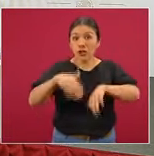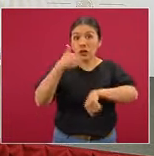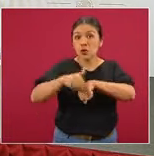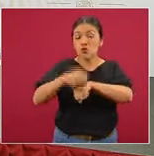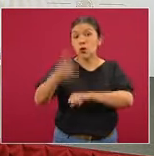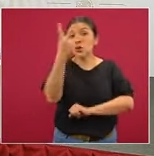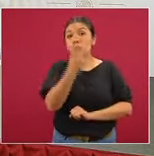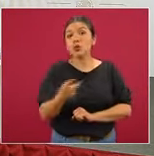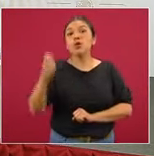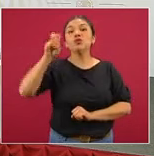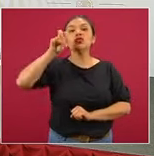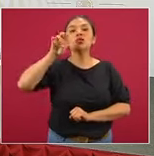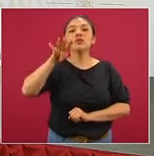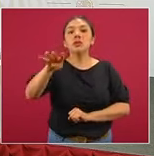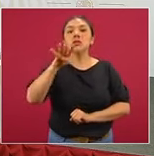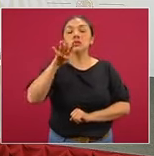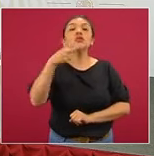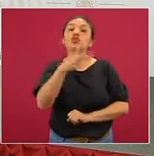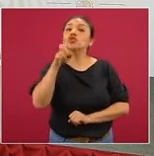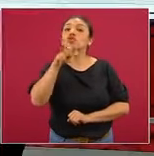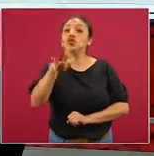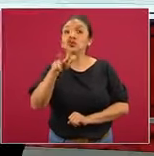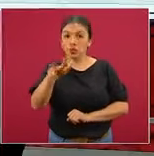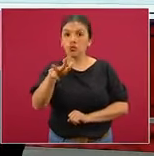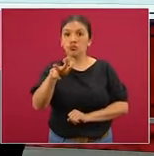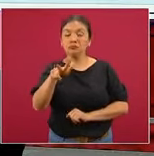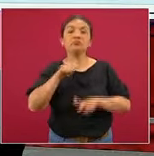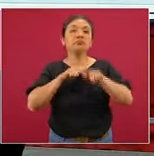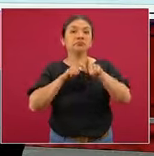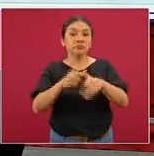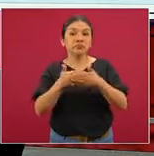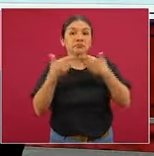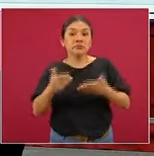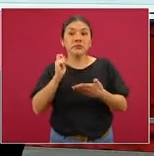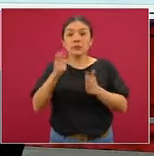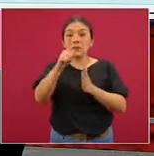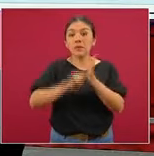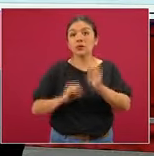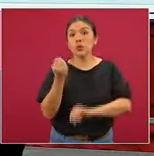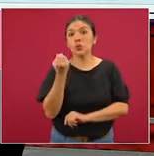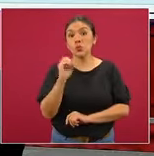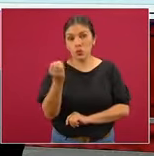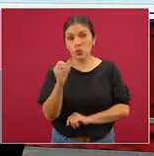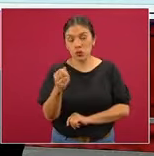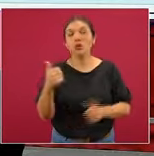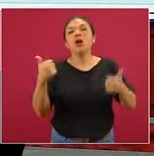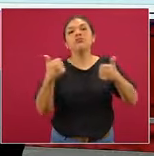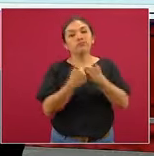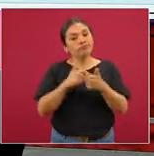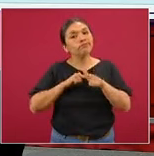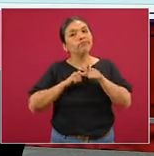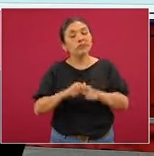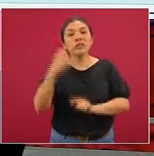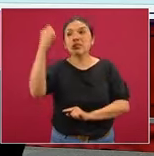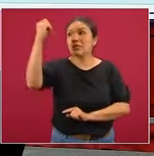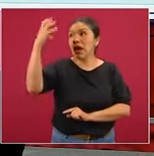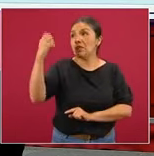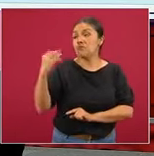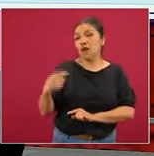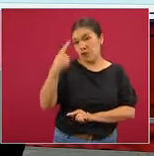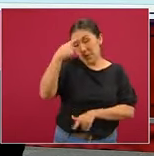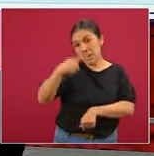número 218. Continuamos ahora en el mes de octubre aplicando el semáforo de